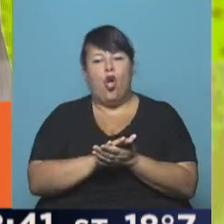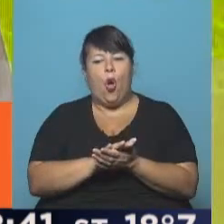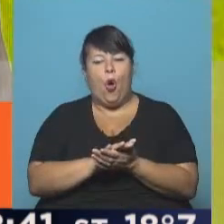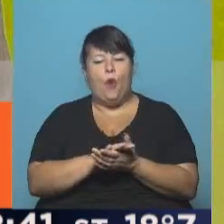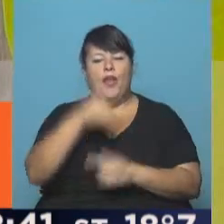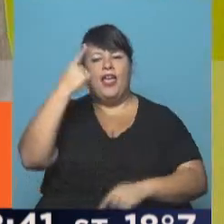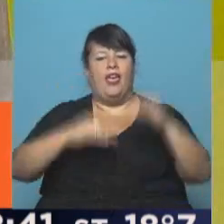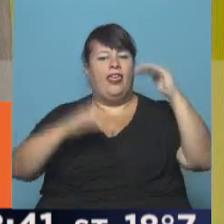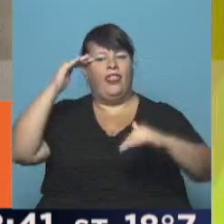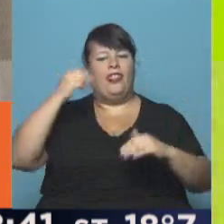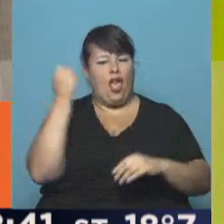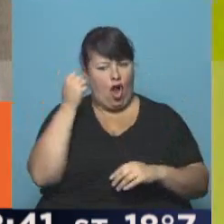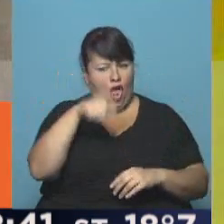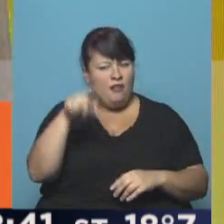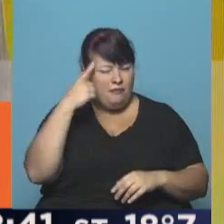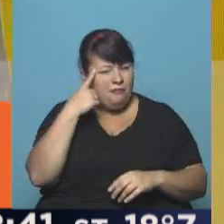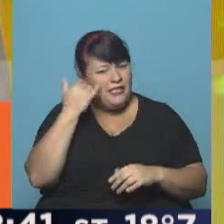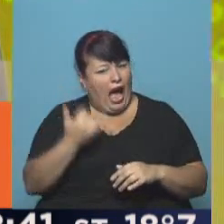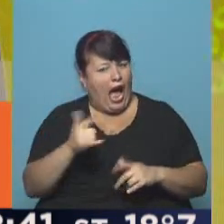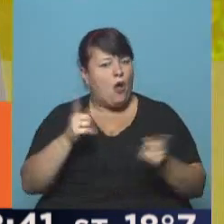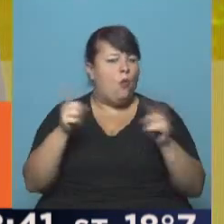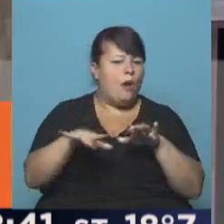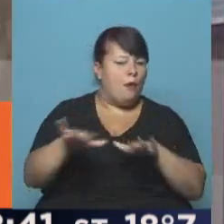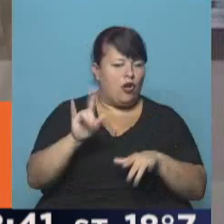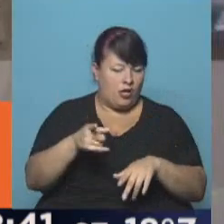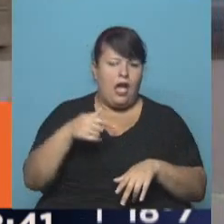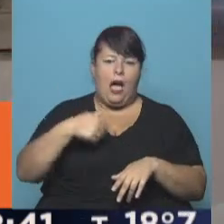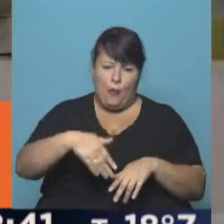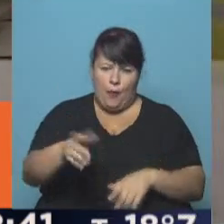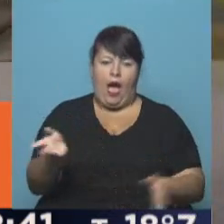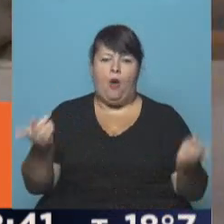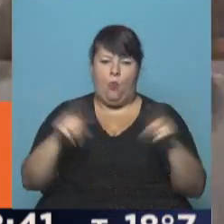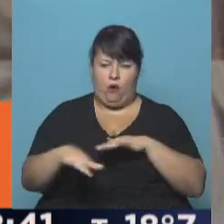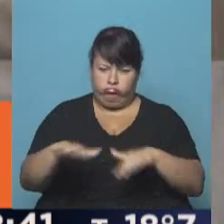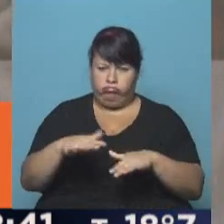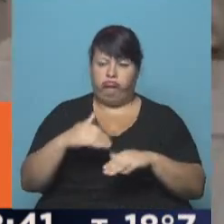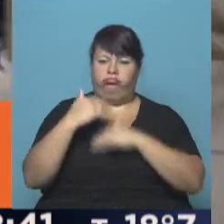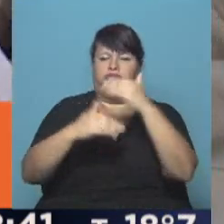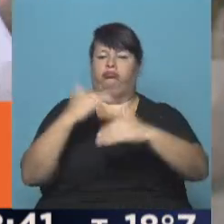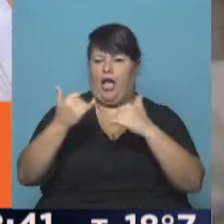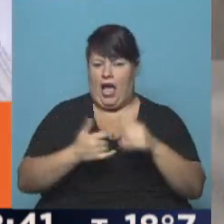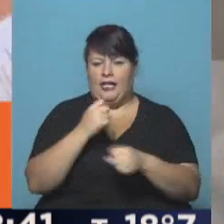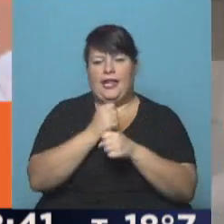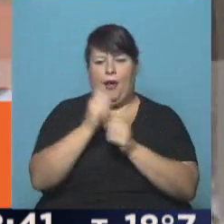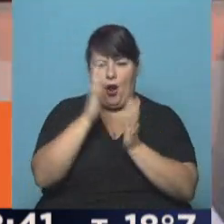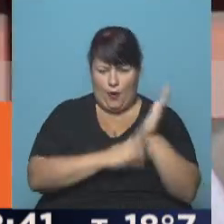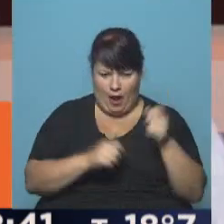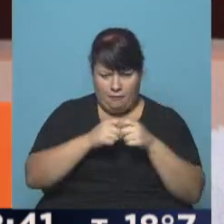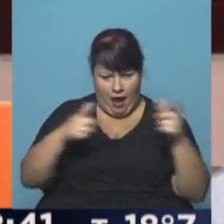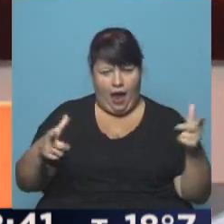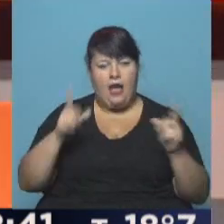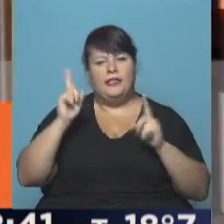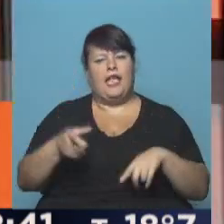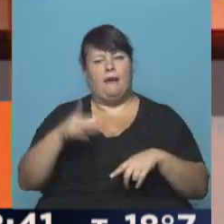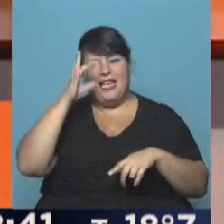variaciones económicas de ustedes perciben si hay una reactivación está habiendo una reactivación está habiendo un crecimiento en el trabajo en blanco está